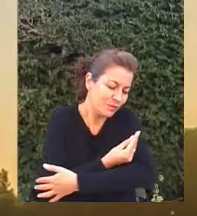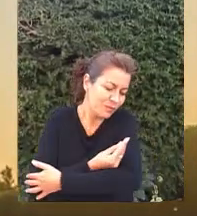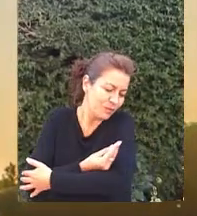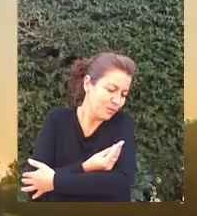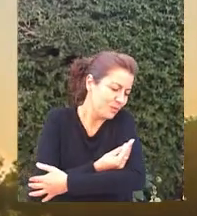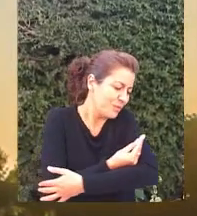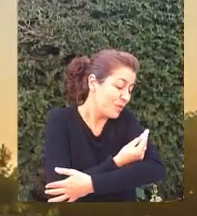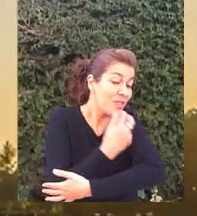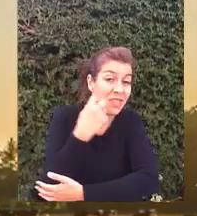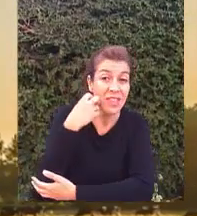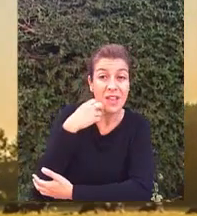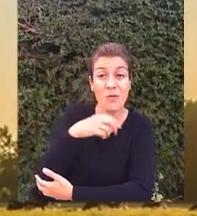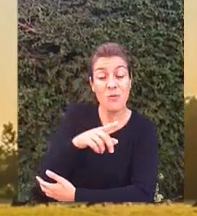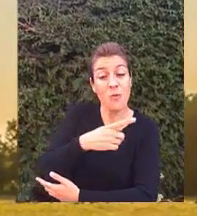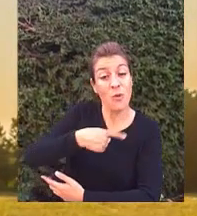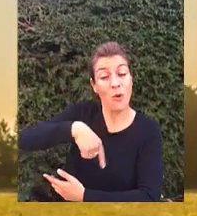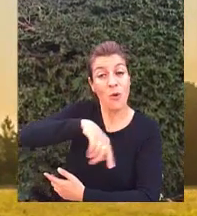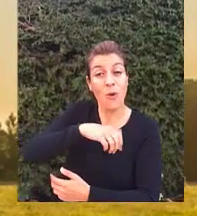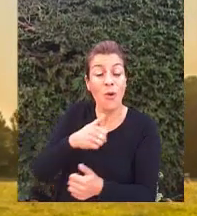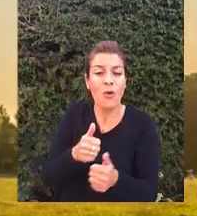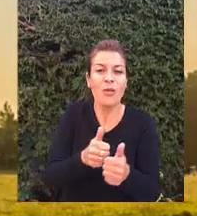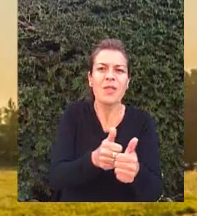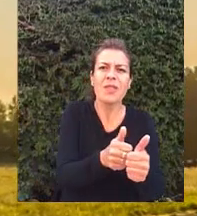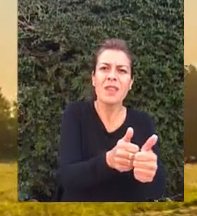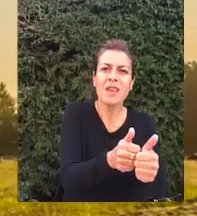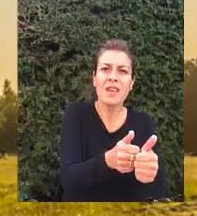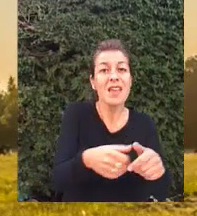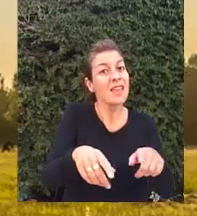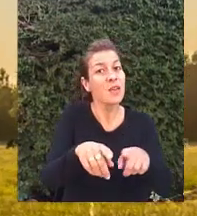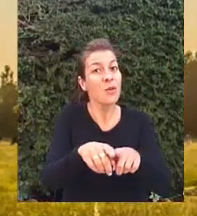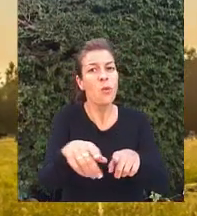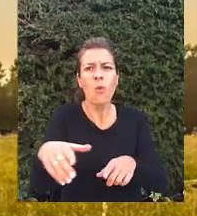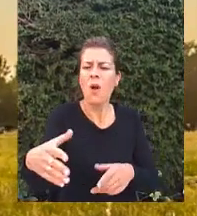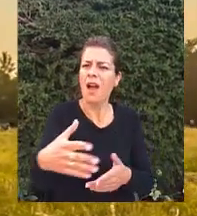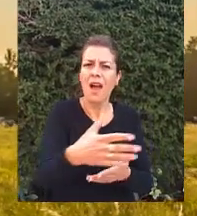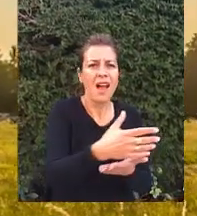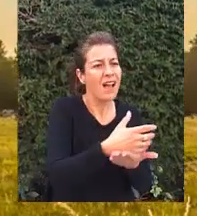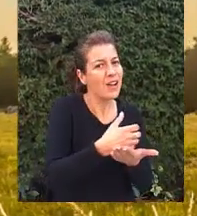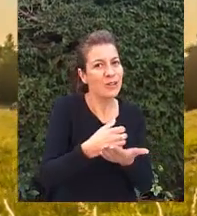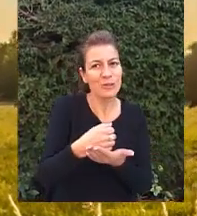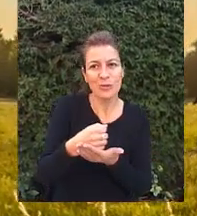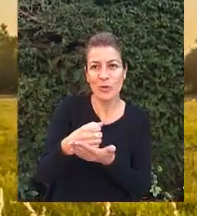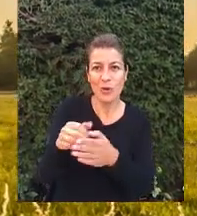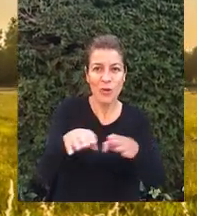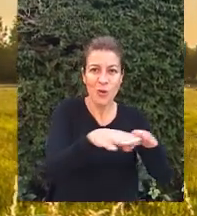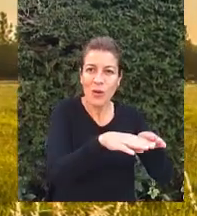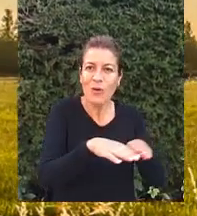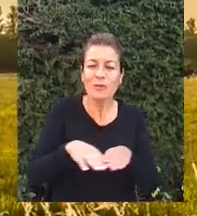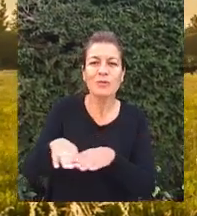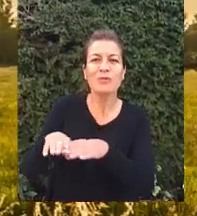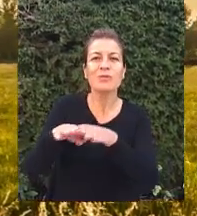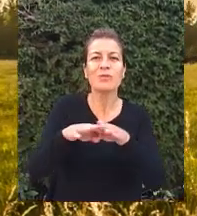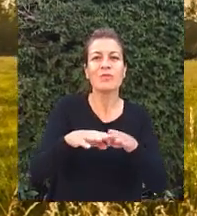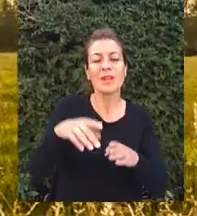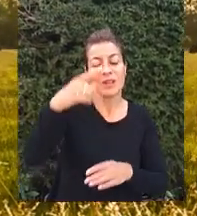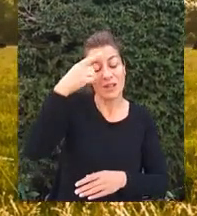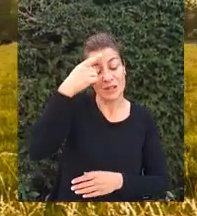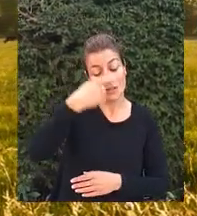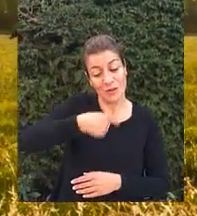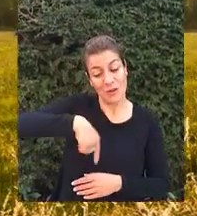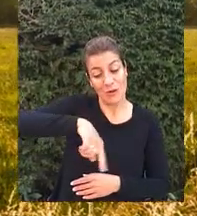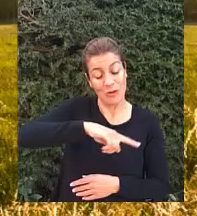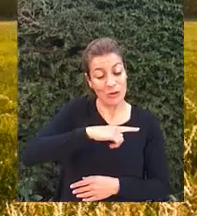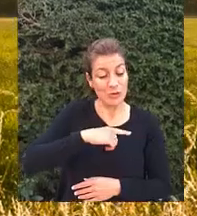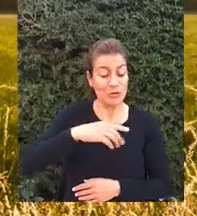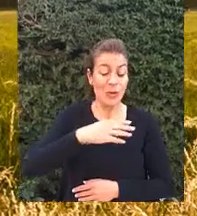nos mecen desnudos. Somos dependientes, igual que todos, y hemos bebido del bien de